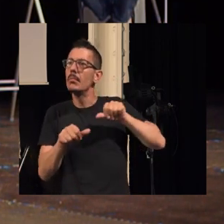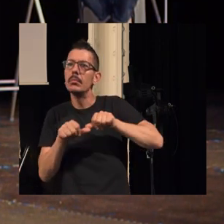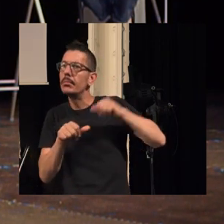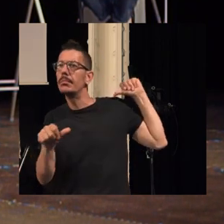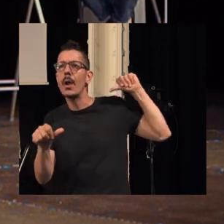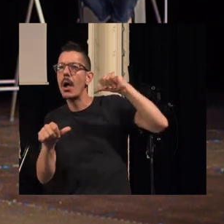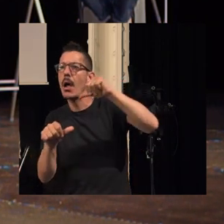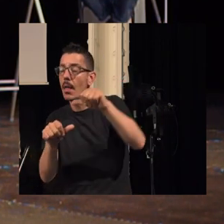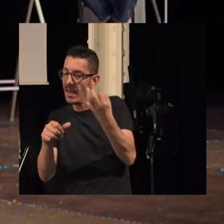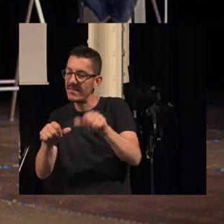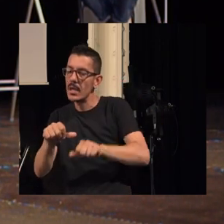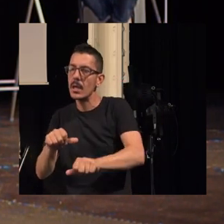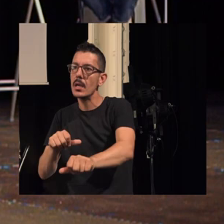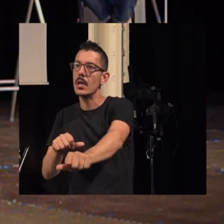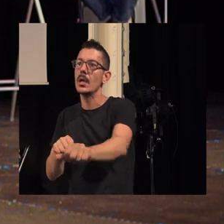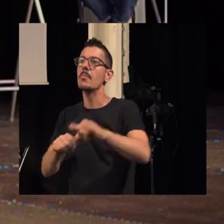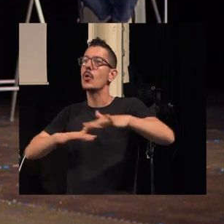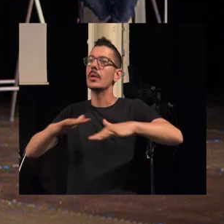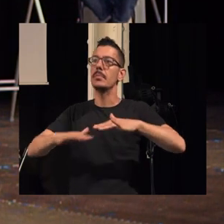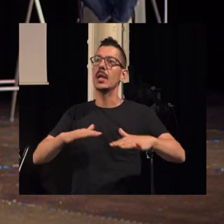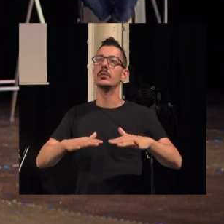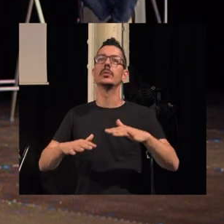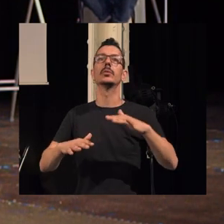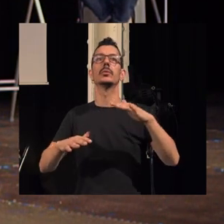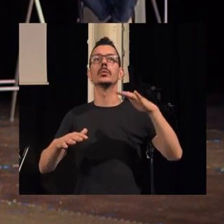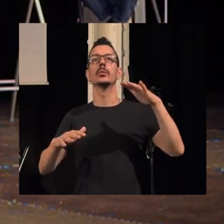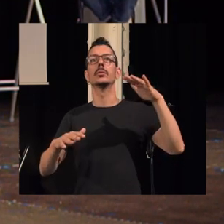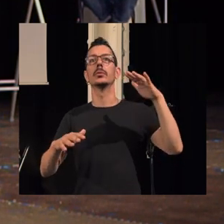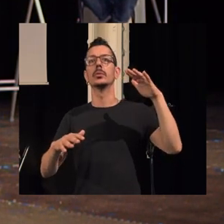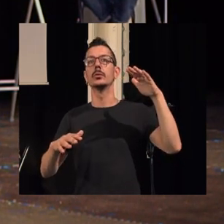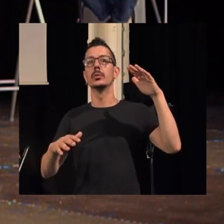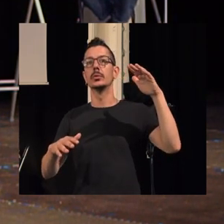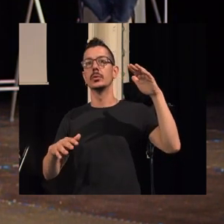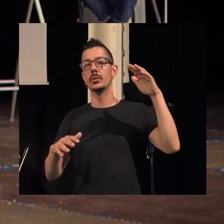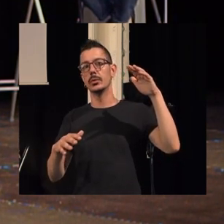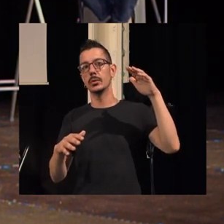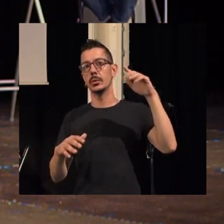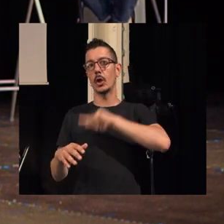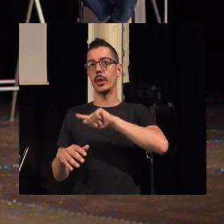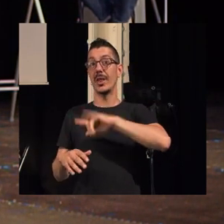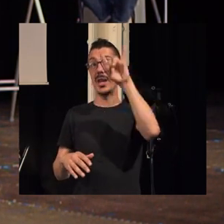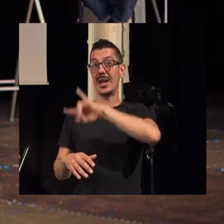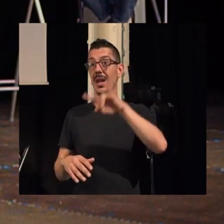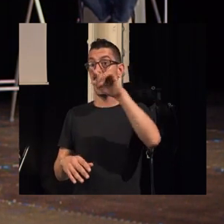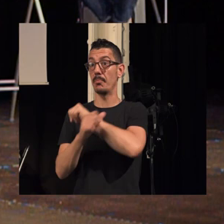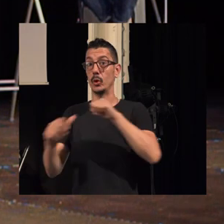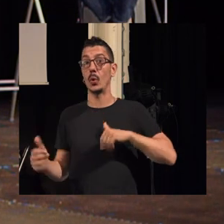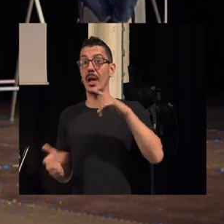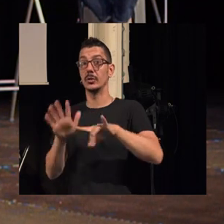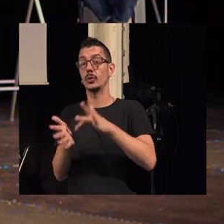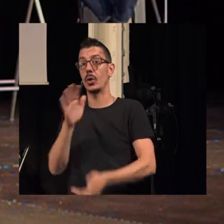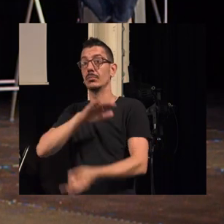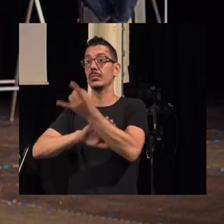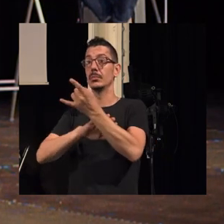esto es fascinante. Los movimientos de descendientes de africanos, de conciencia negra. Los movimientos de